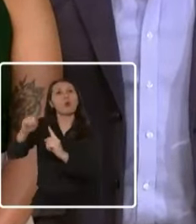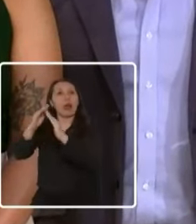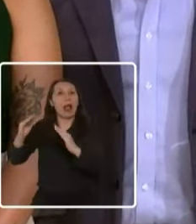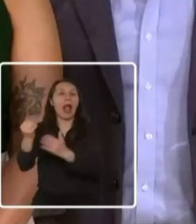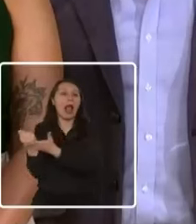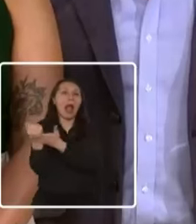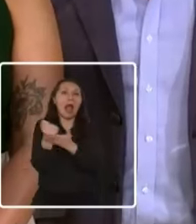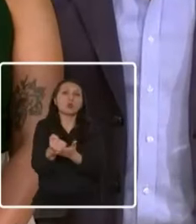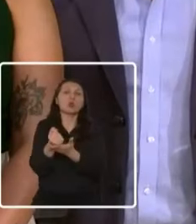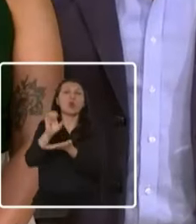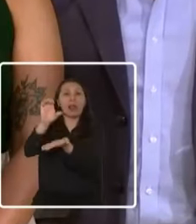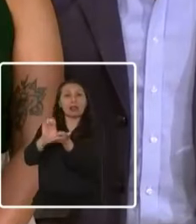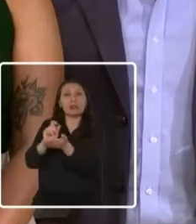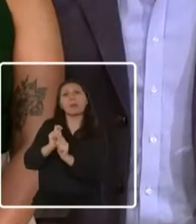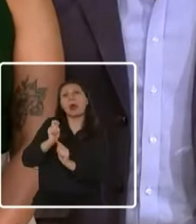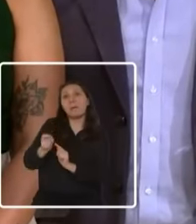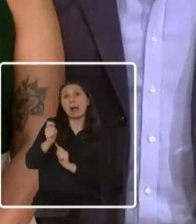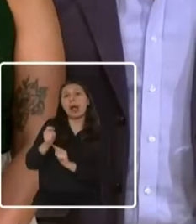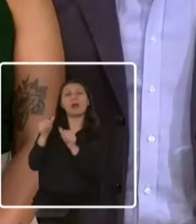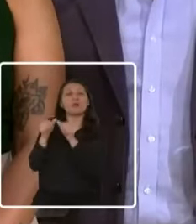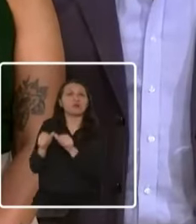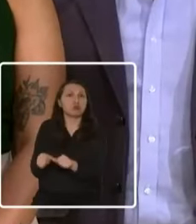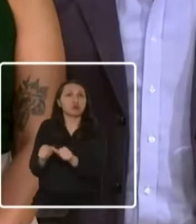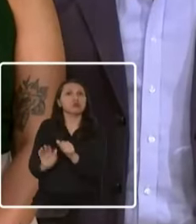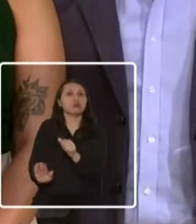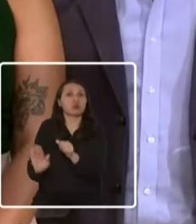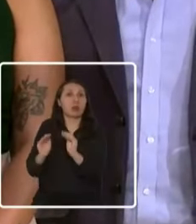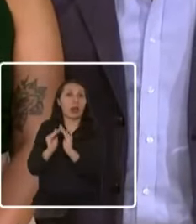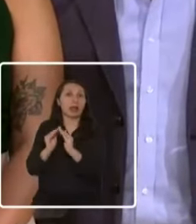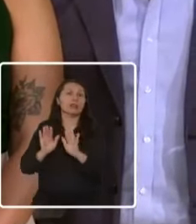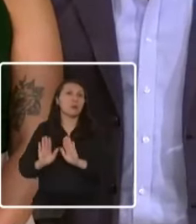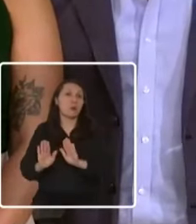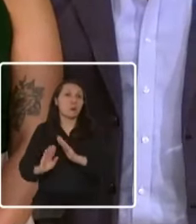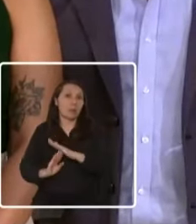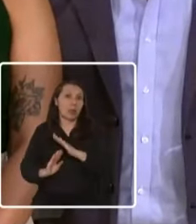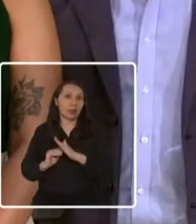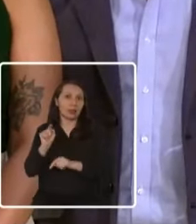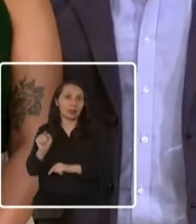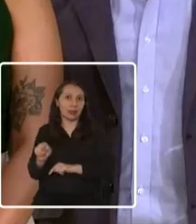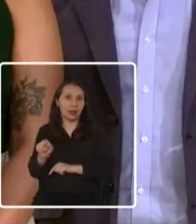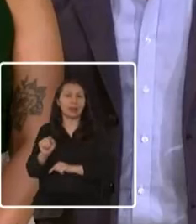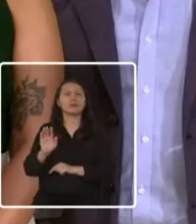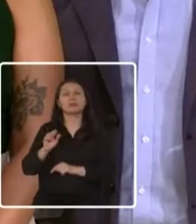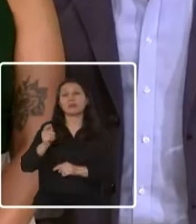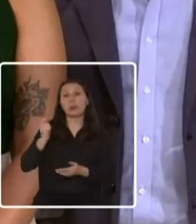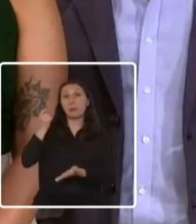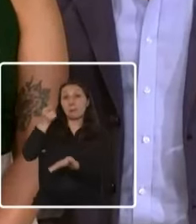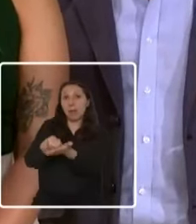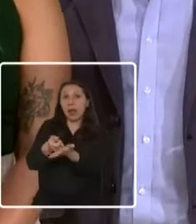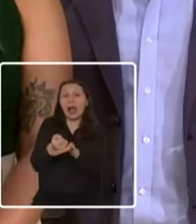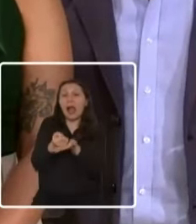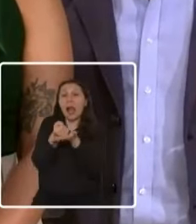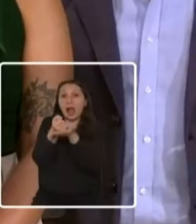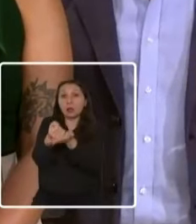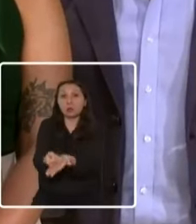una ayuda del Estado para poder financiar la permanencia en esa vivienda. Hemos acordado que el monto